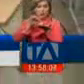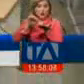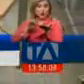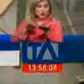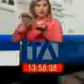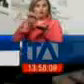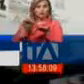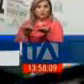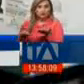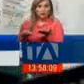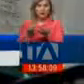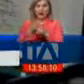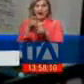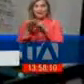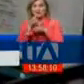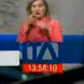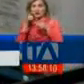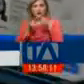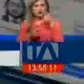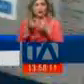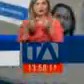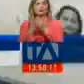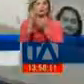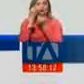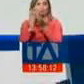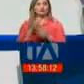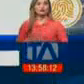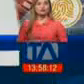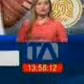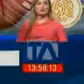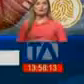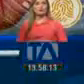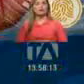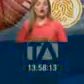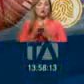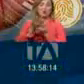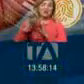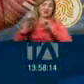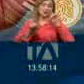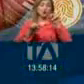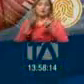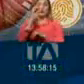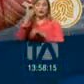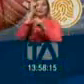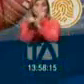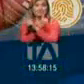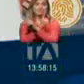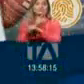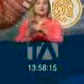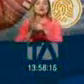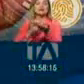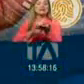o suplantación. Contendrá nuevos campos de información, entre ellos, condición de donante, porcentaje de discapacidad y tipo de